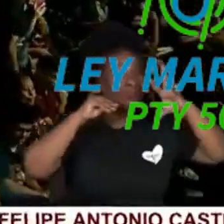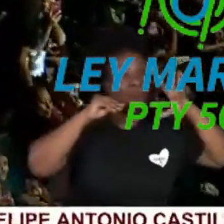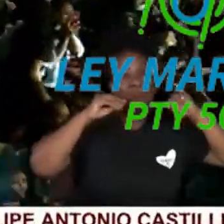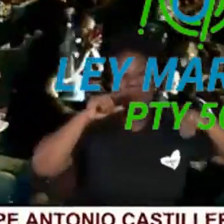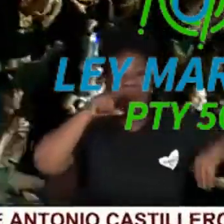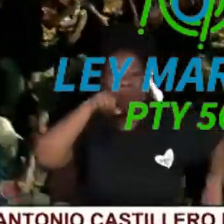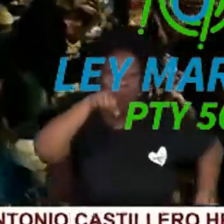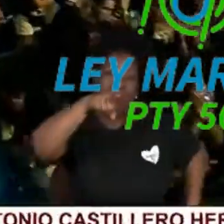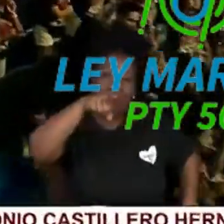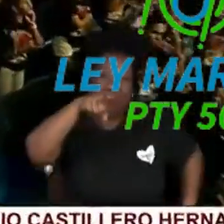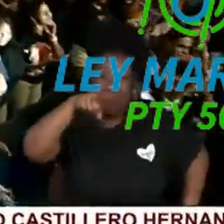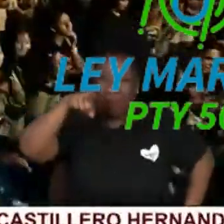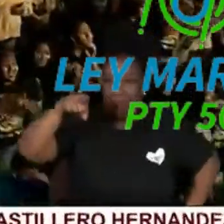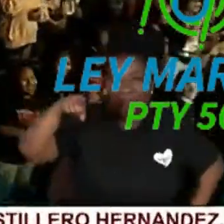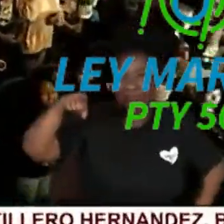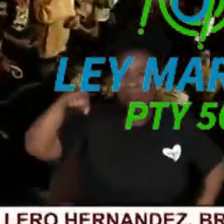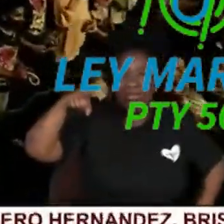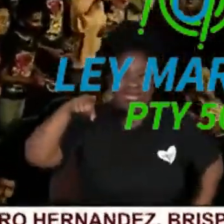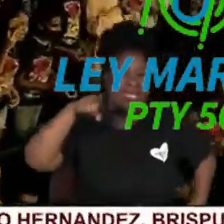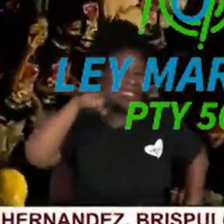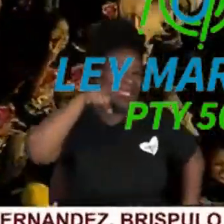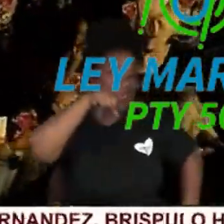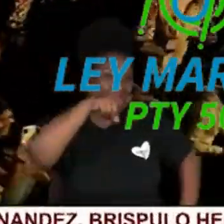¿Qué cosa?